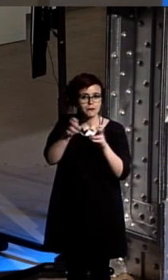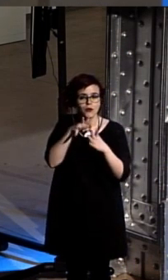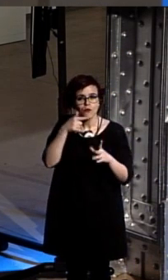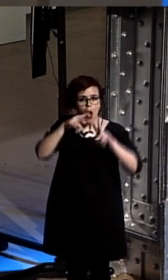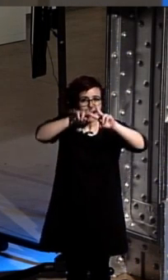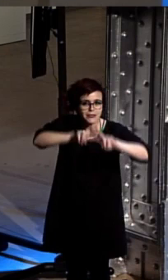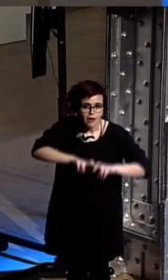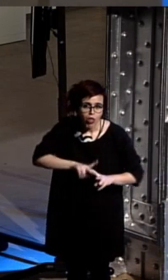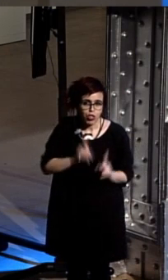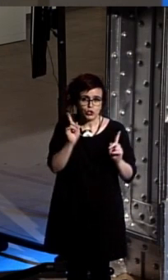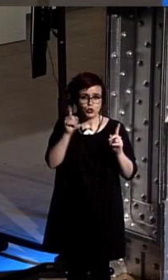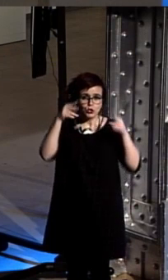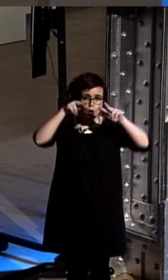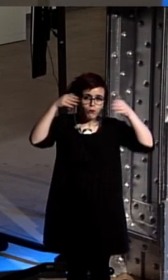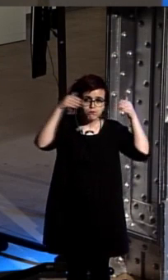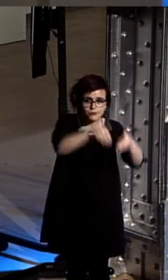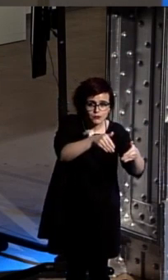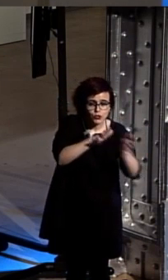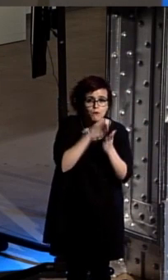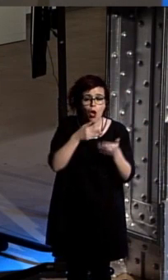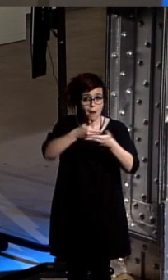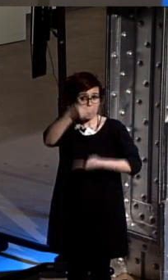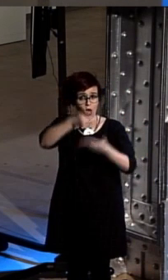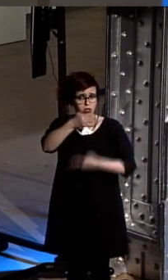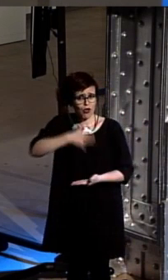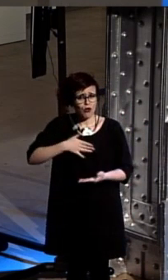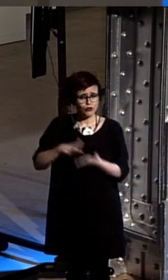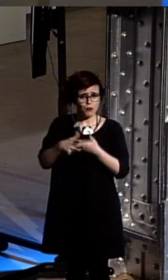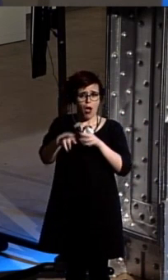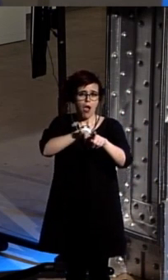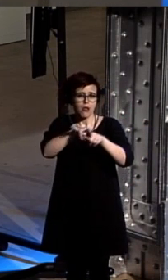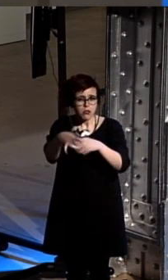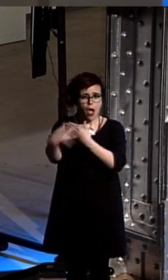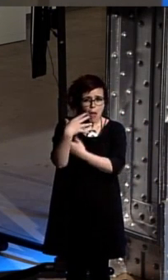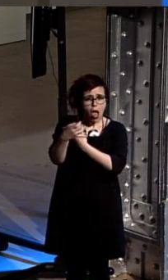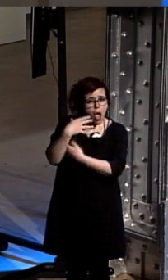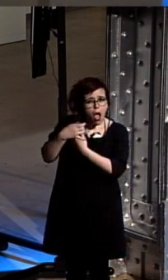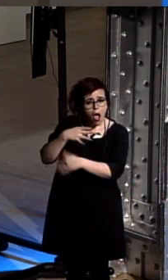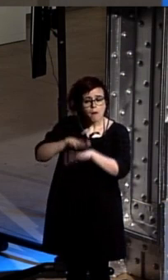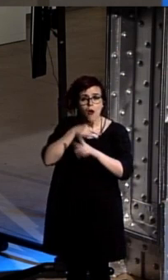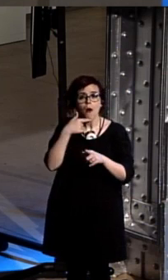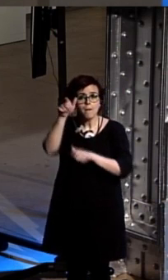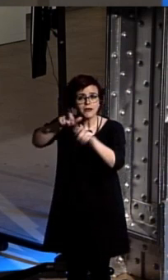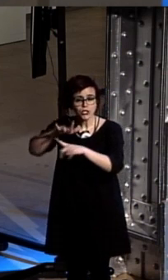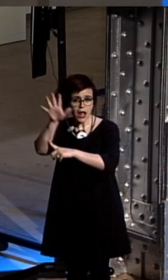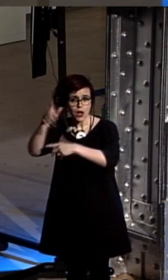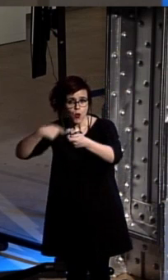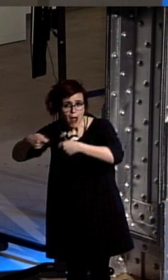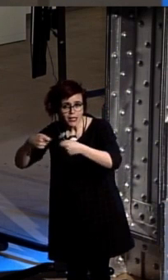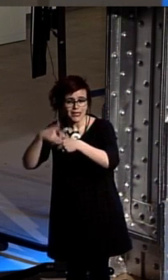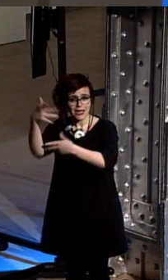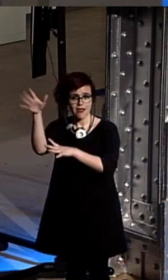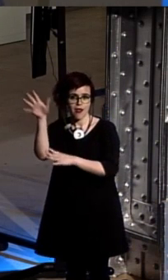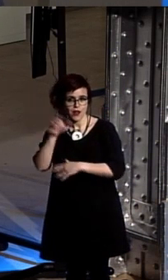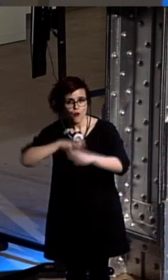sola investigación. Esto es algo que está pasando. En mi periódico recibimos muchas críticas porque dejamos que la gente del neuromarketing, de la